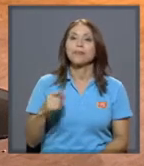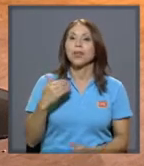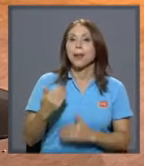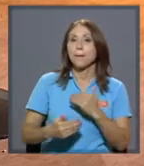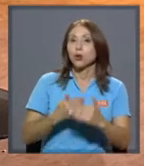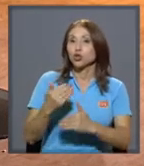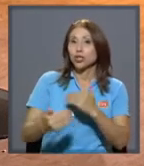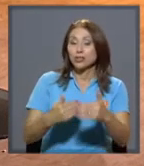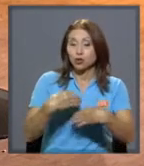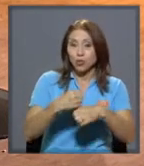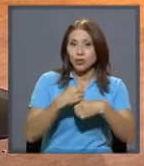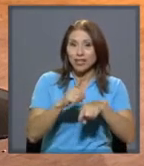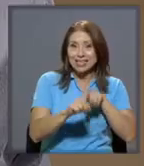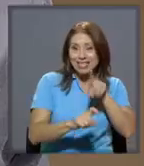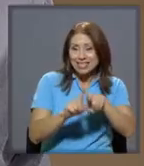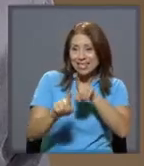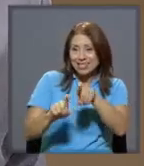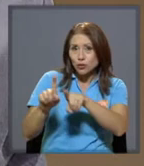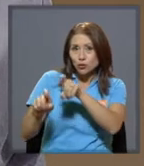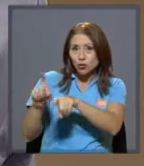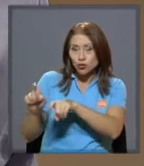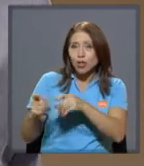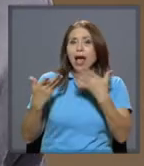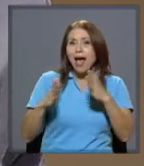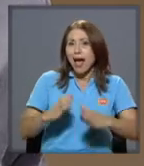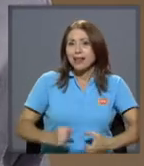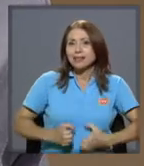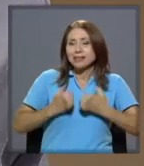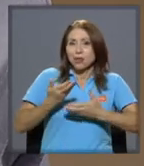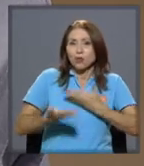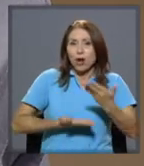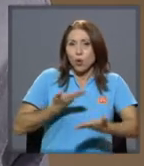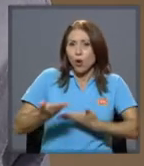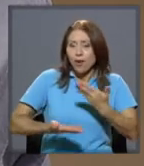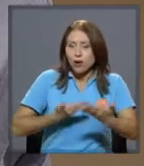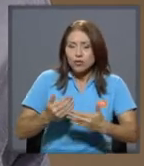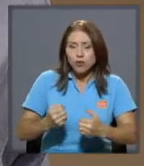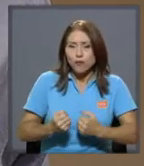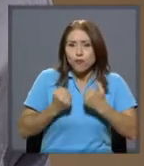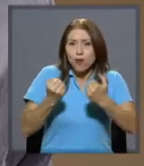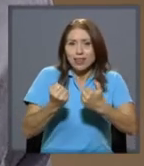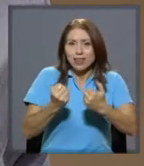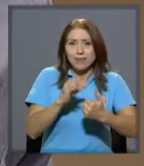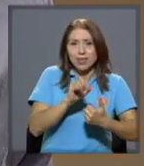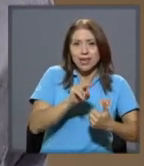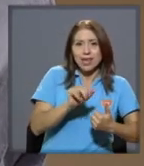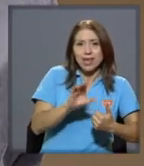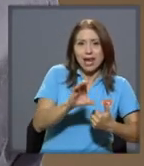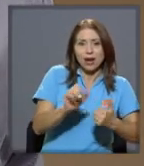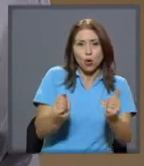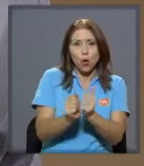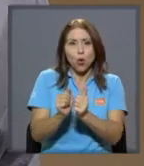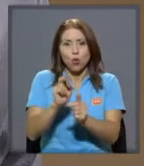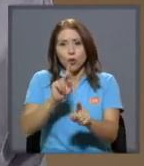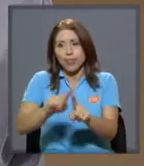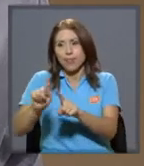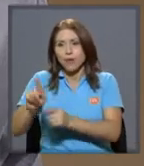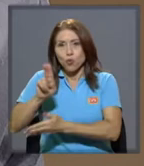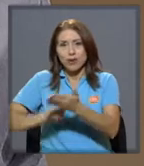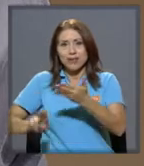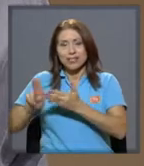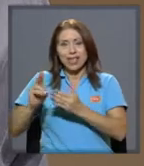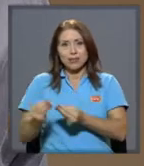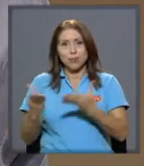censales, sobre todo en los últimos, ha existido una colaboración fuerte entre el INEC y las universidades estatales. Uh-huh. Tanto, por ejemplo, el